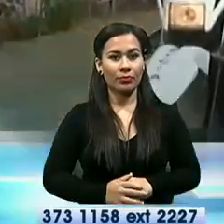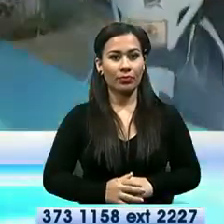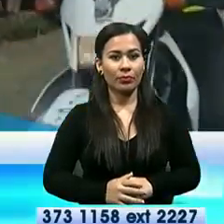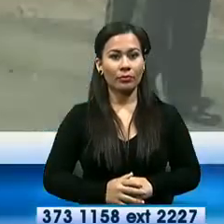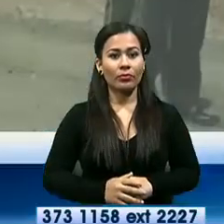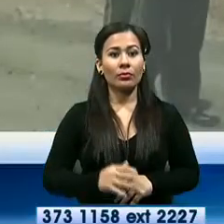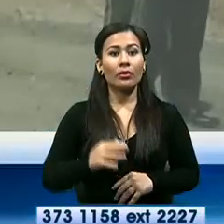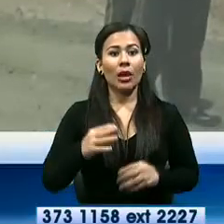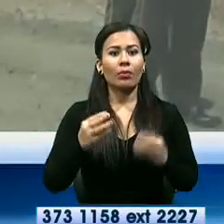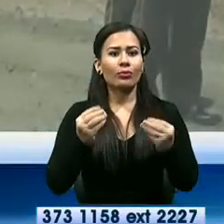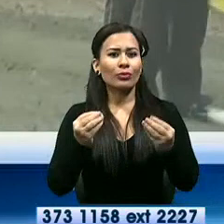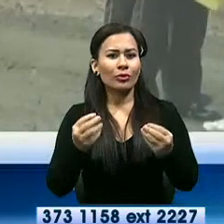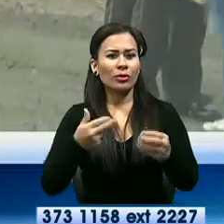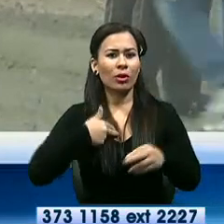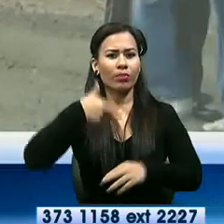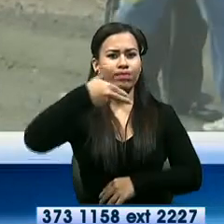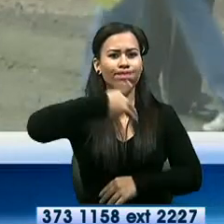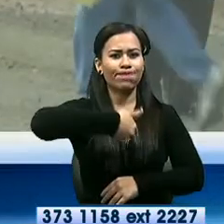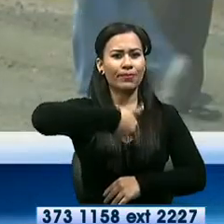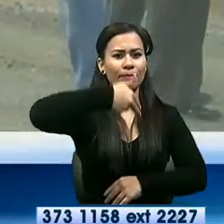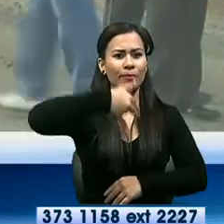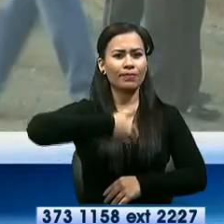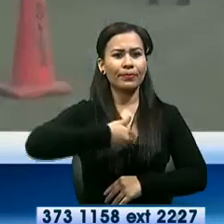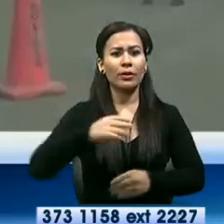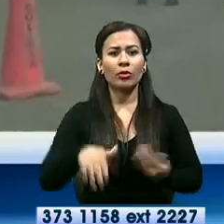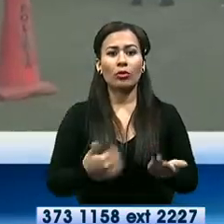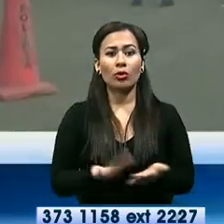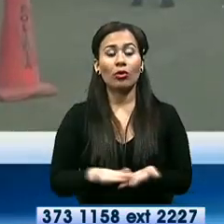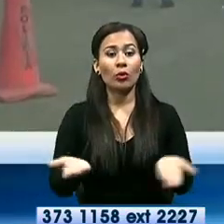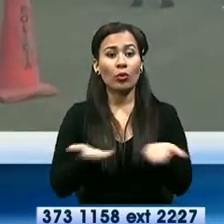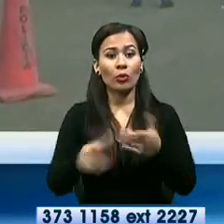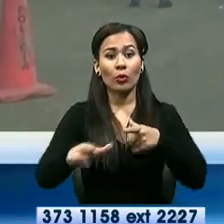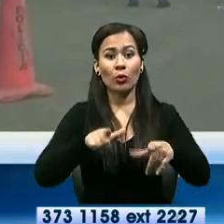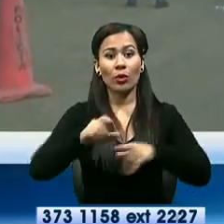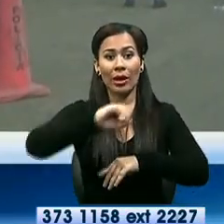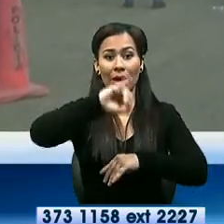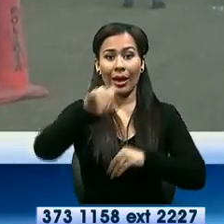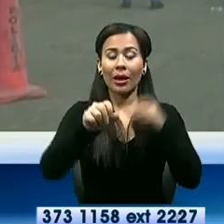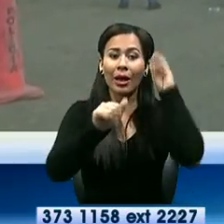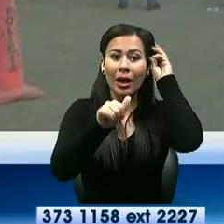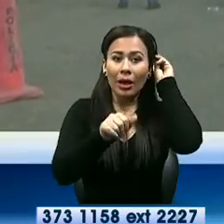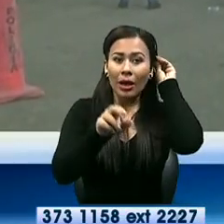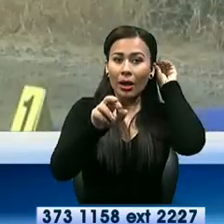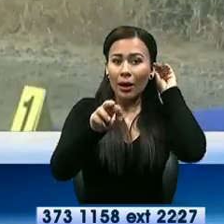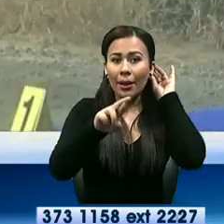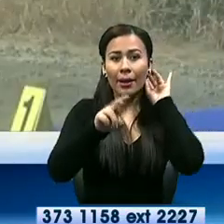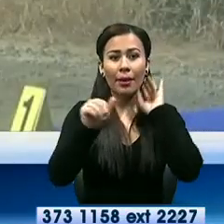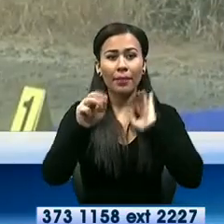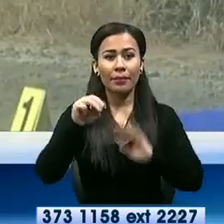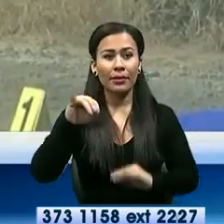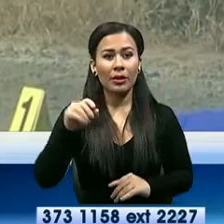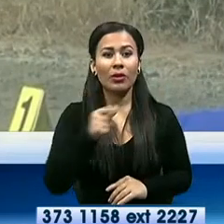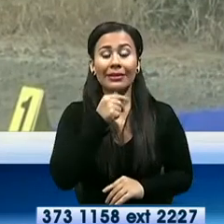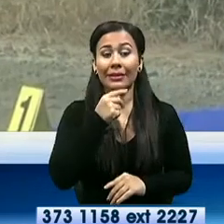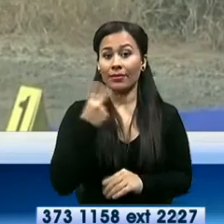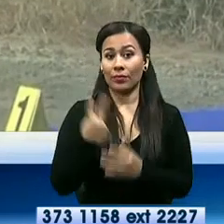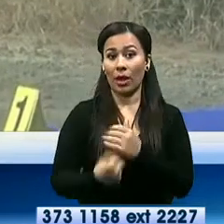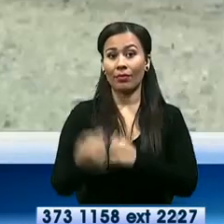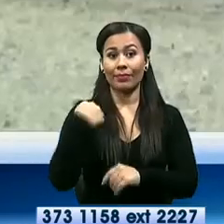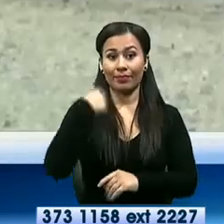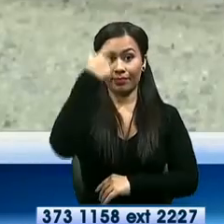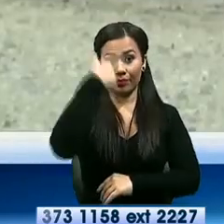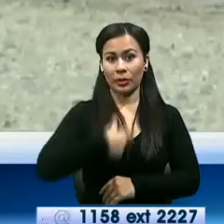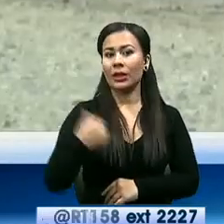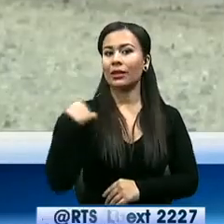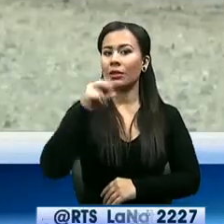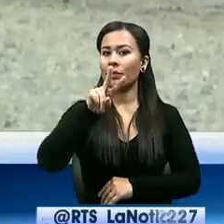Varios impactos de bala interrumpieron la tranquilidad del barrio Jaramisol en el cantón Jaramijó, provincia de Manabí. René Iván Zeta, de 28 años de edad,